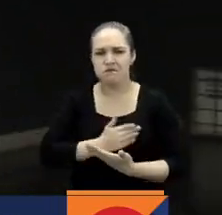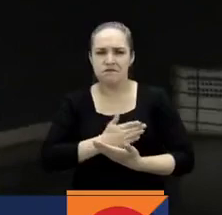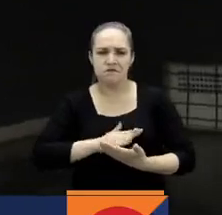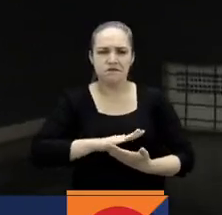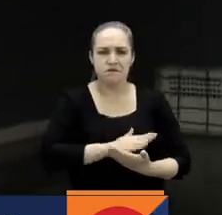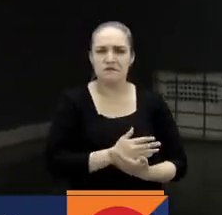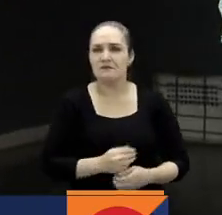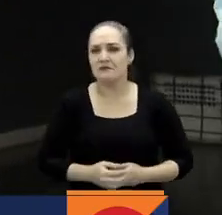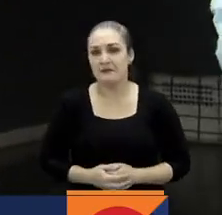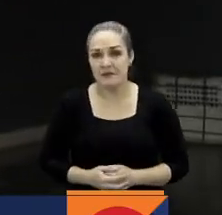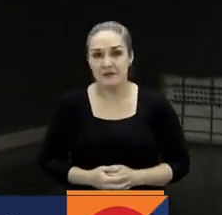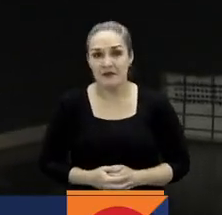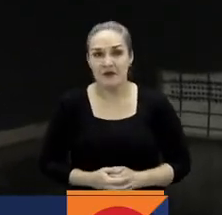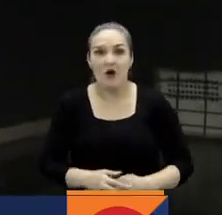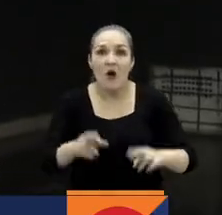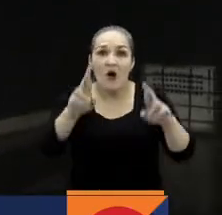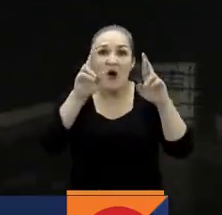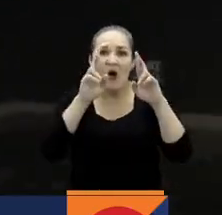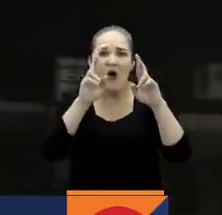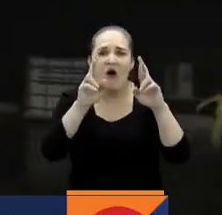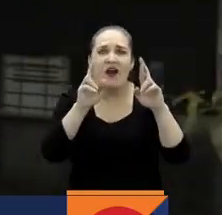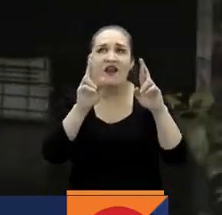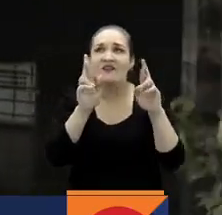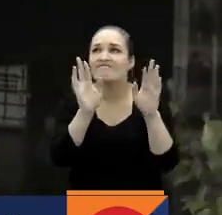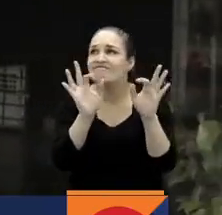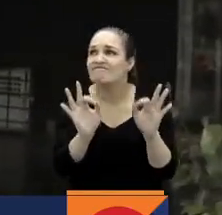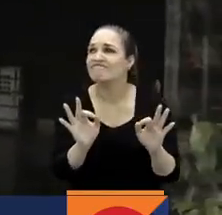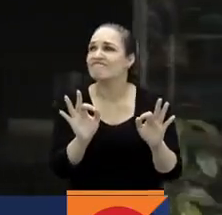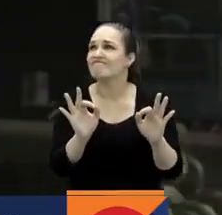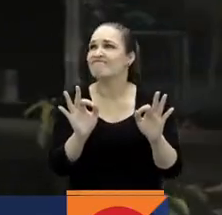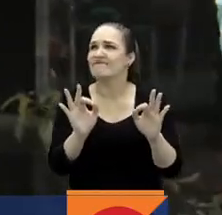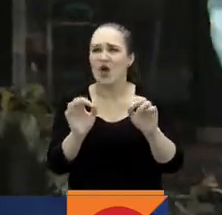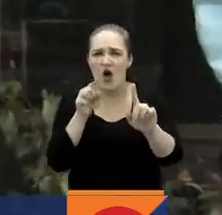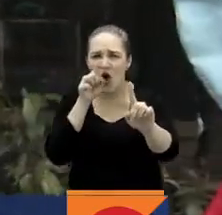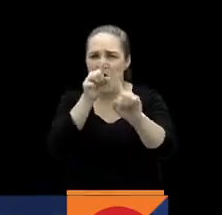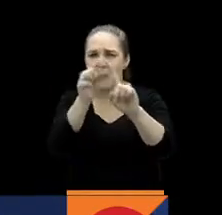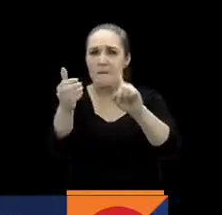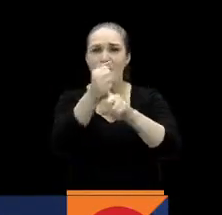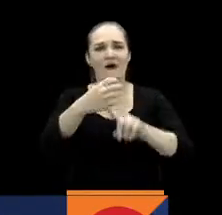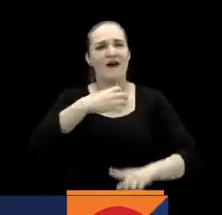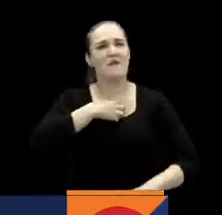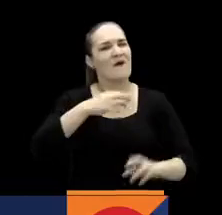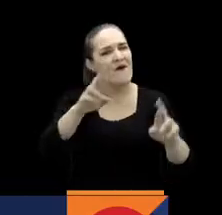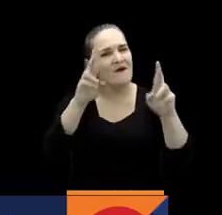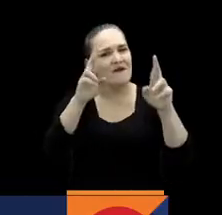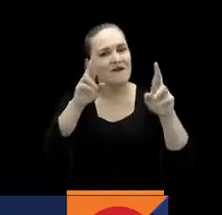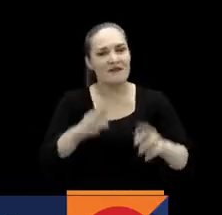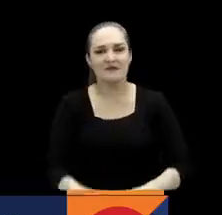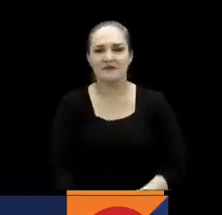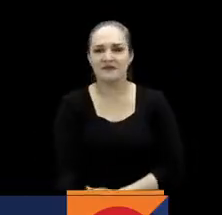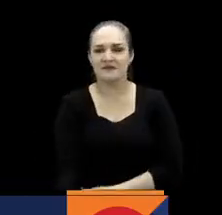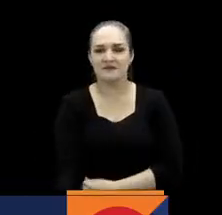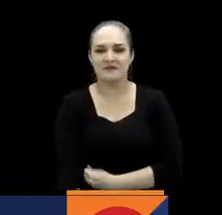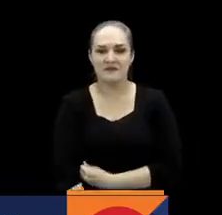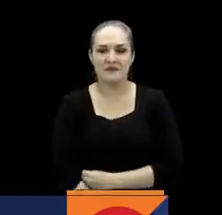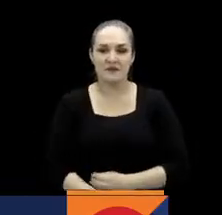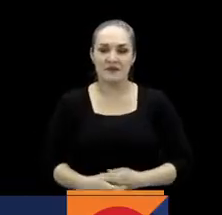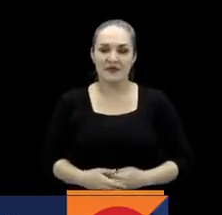Y ojalá lleguen a cumplir el objetivo, que sea campeones.